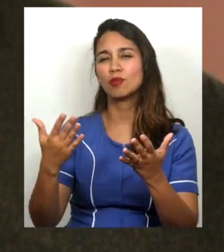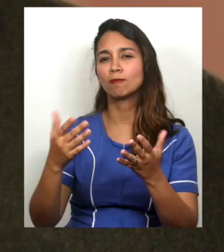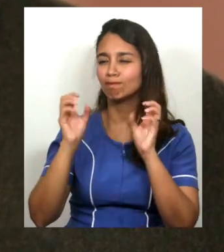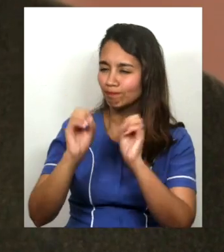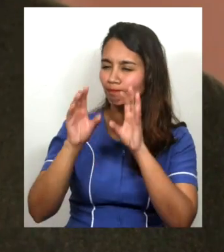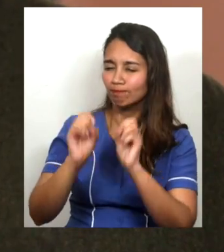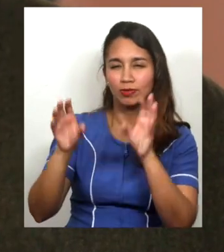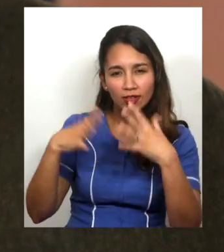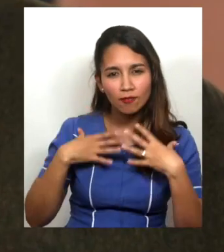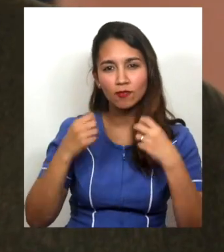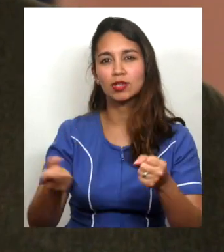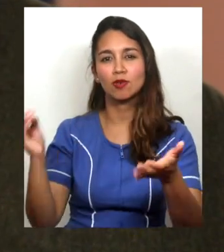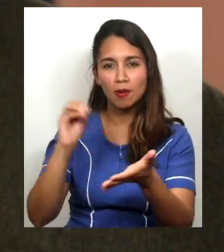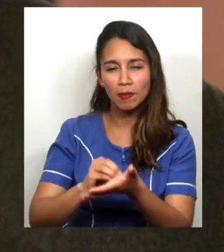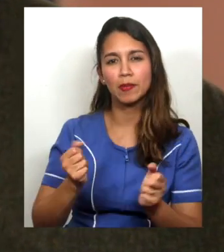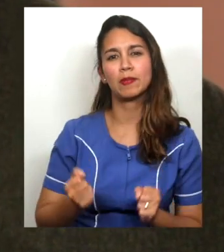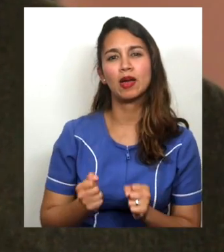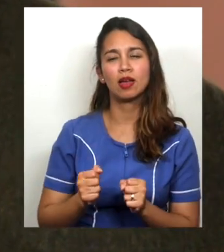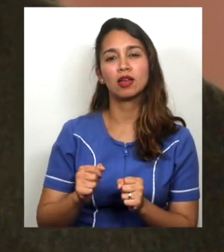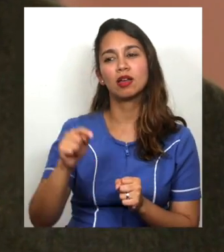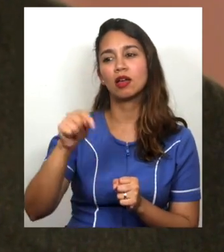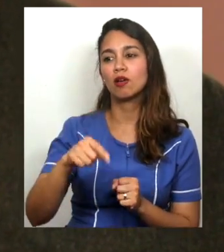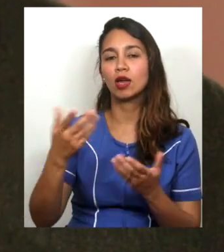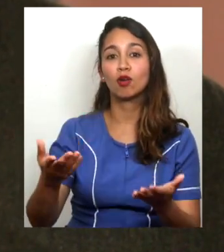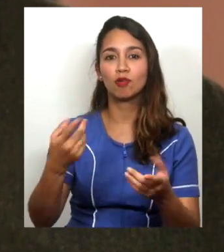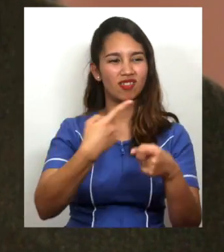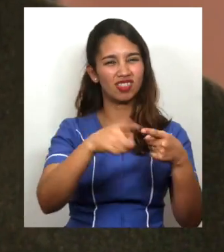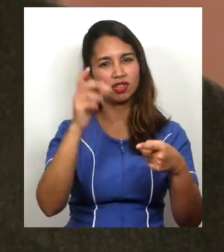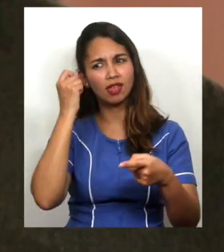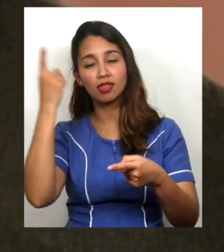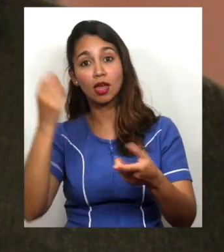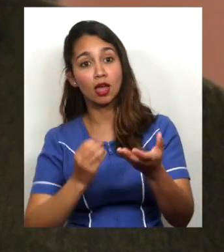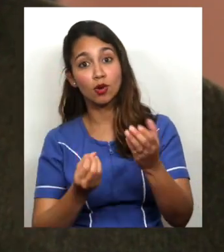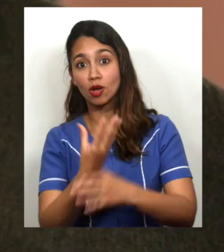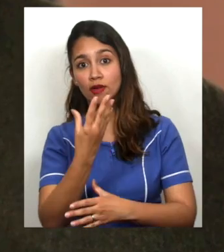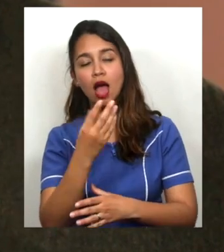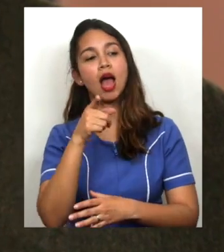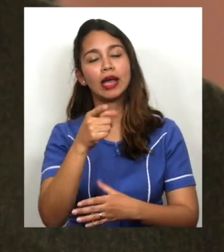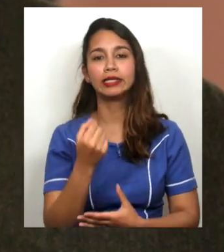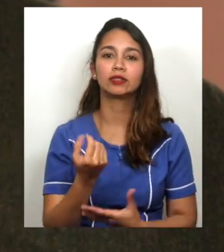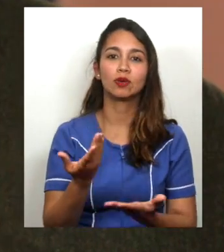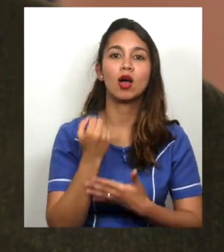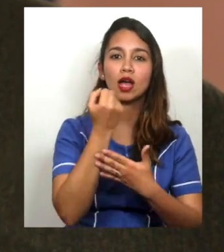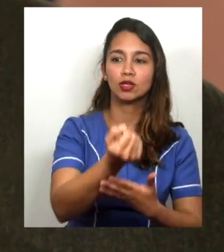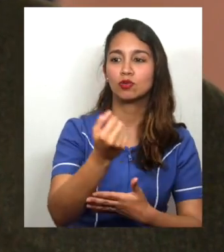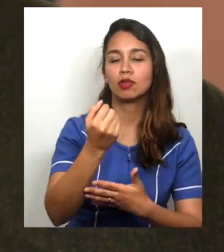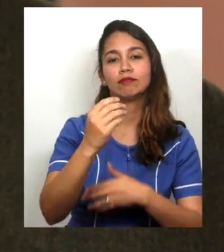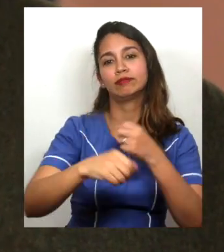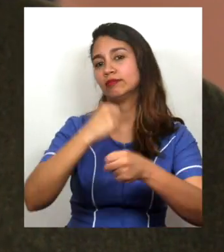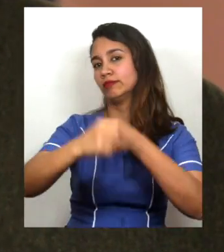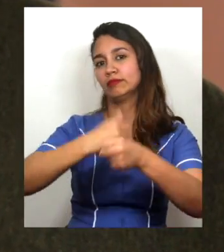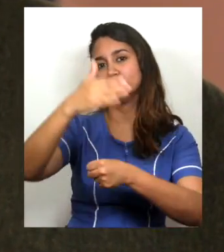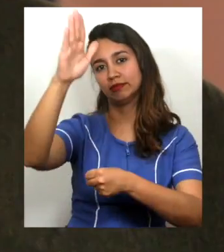incorporan. Yo creo que lo más importante hoy día es reforzar y señalar que hoy día las políticas públicas hoy día son parte de la agenda de gobierno permanente y es algo